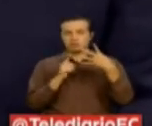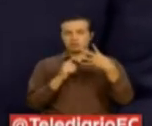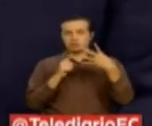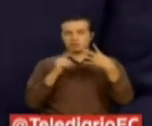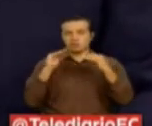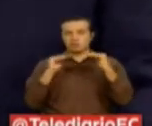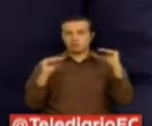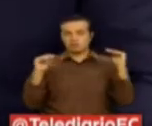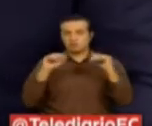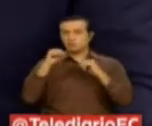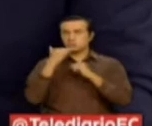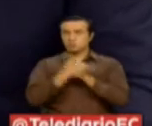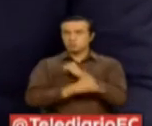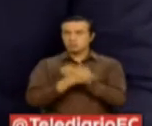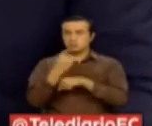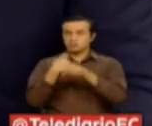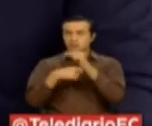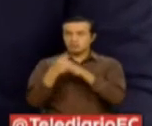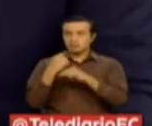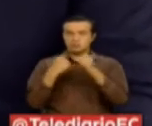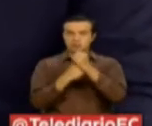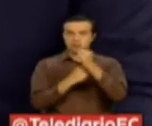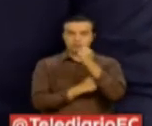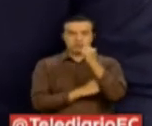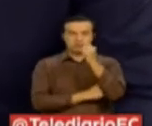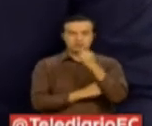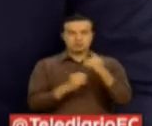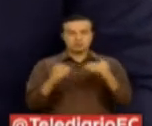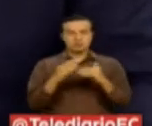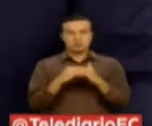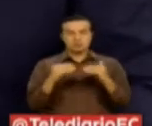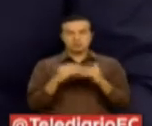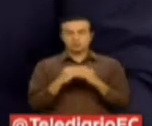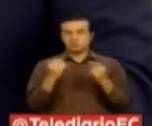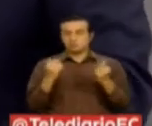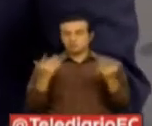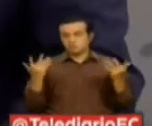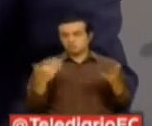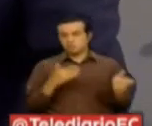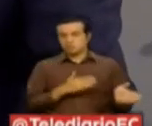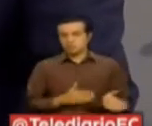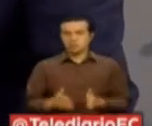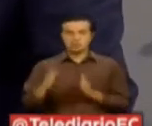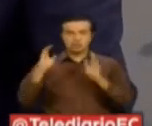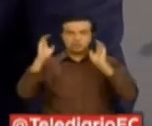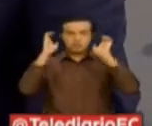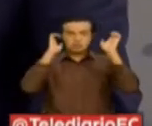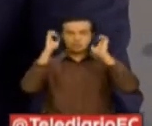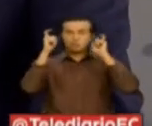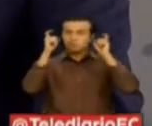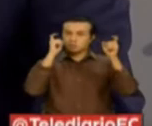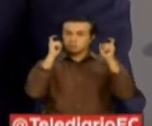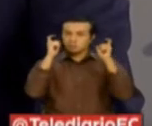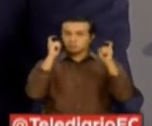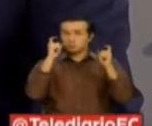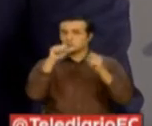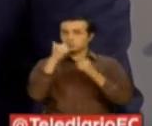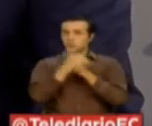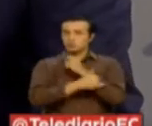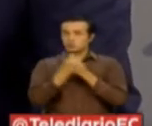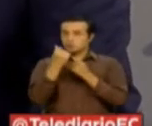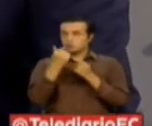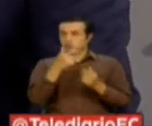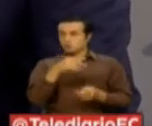equilibrio del sector externo y la sostenibilidad de la dolarización a través de políticas de control a la salida